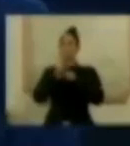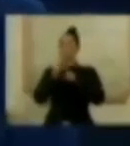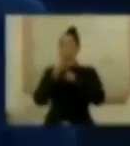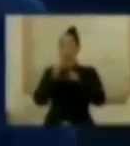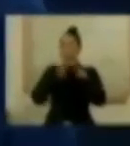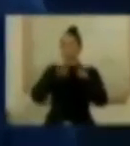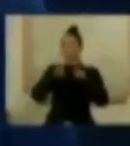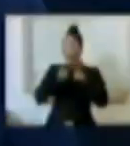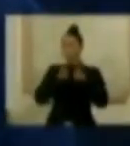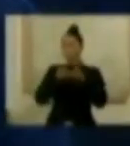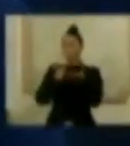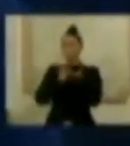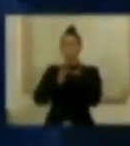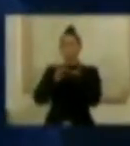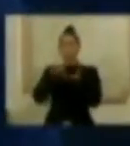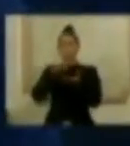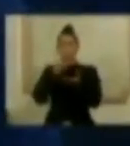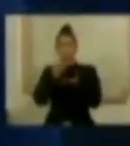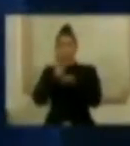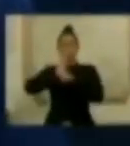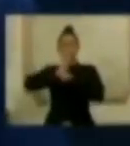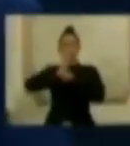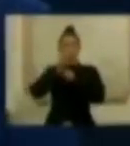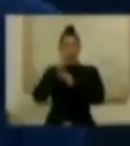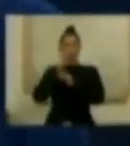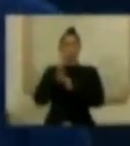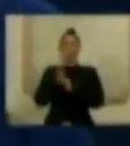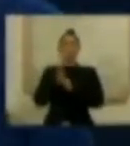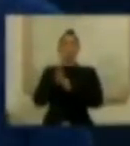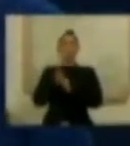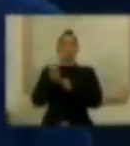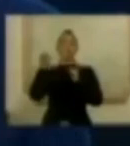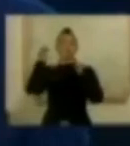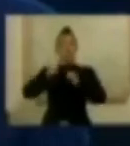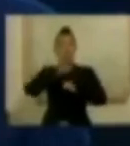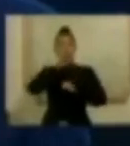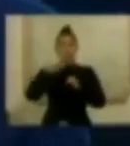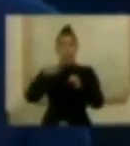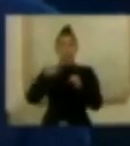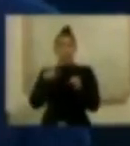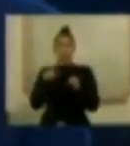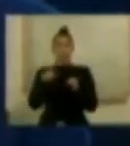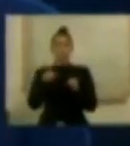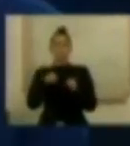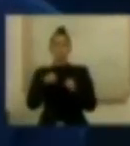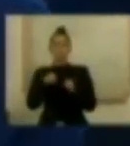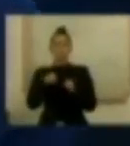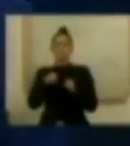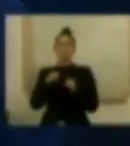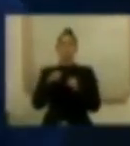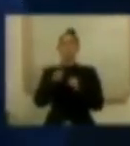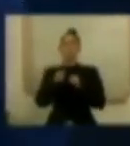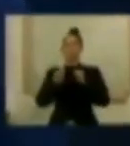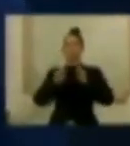la aceptación de todos los dominicanos y dominicanas, no van a dar resultado. Uh-huh. Sí, no hacemos nada. Así es. Con